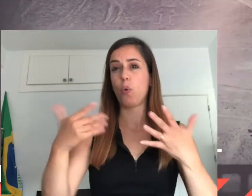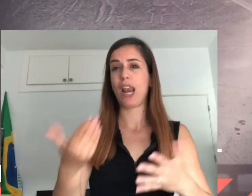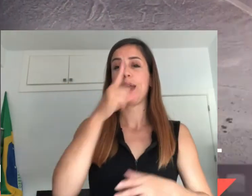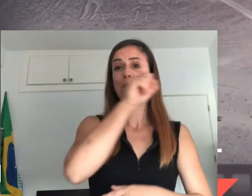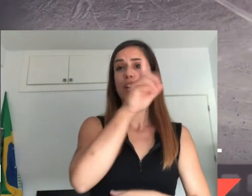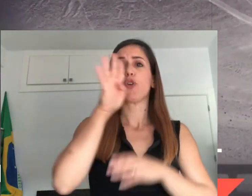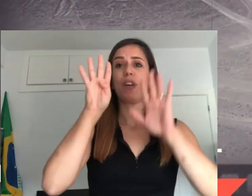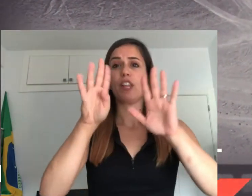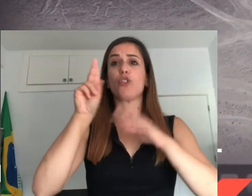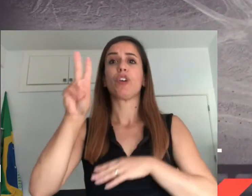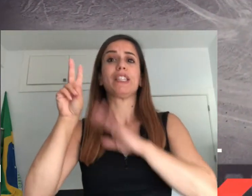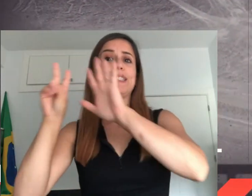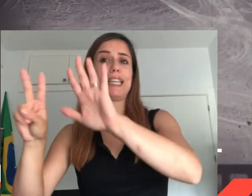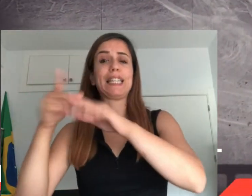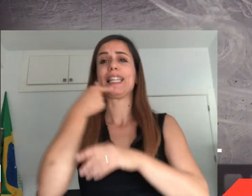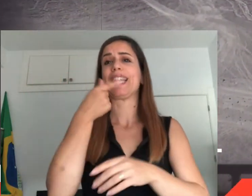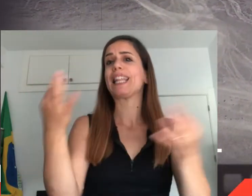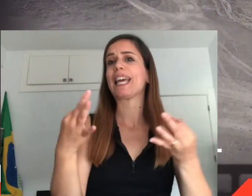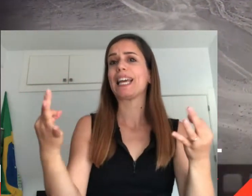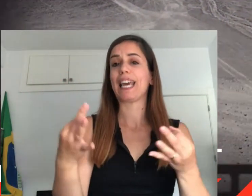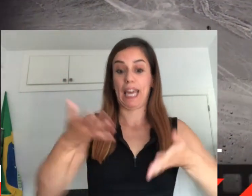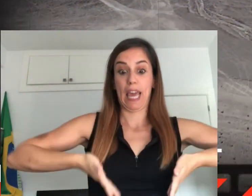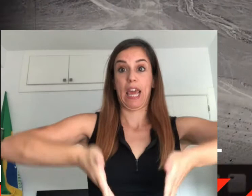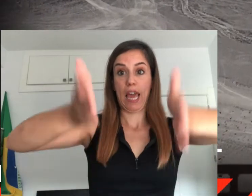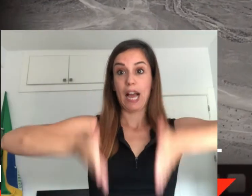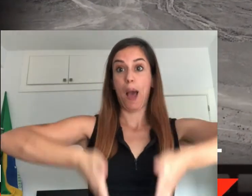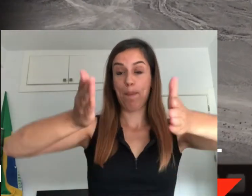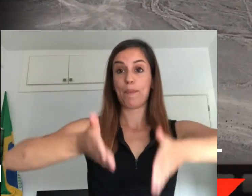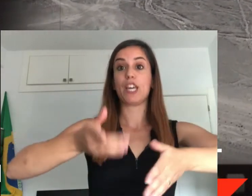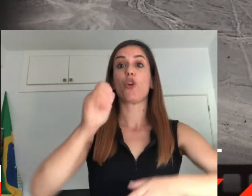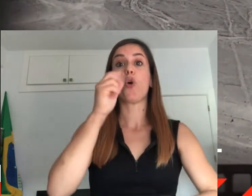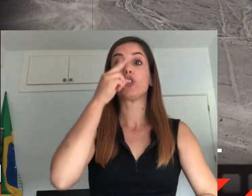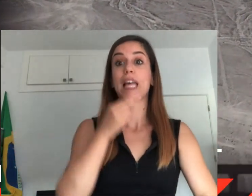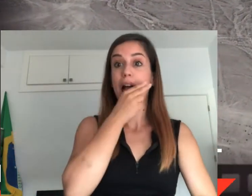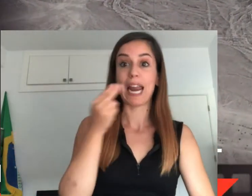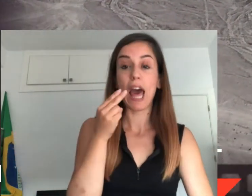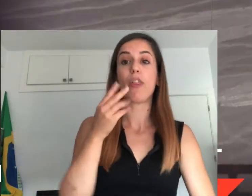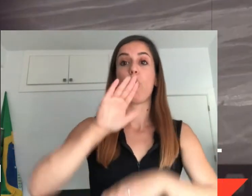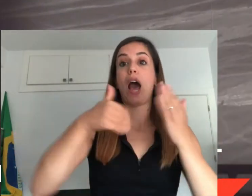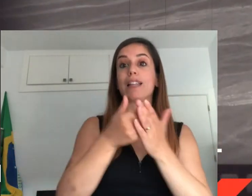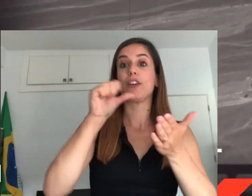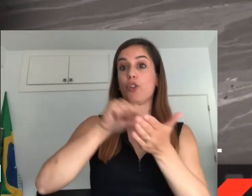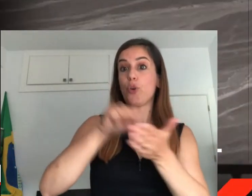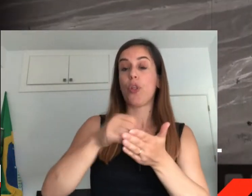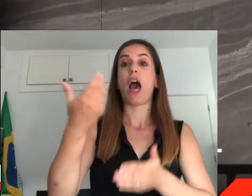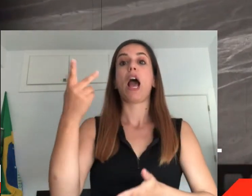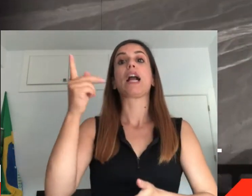lo que se habló en 1927, de que serían caminos de peregrinación a la ciudad preinca de Kawachaki,